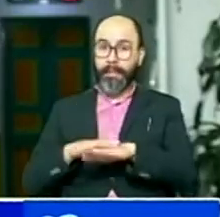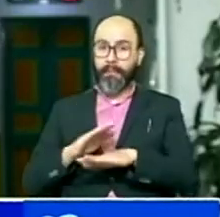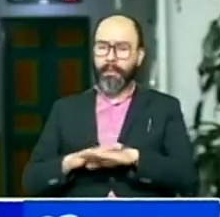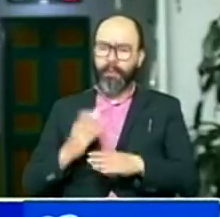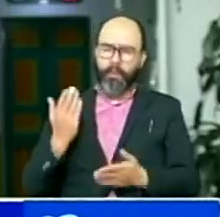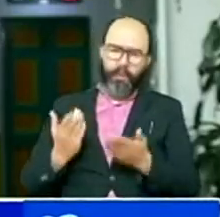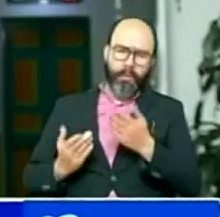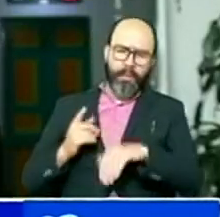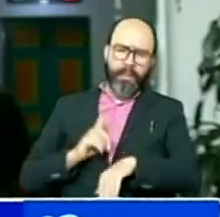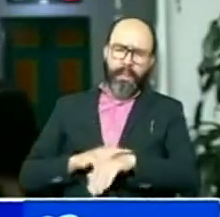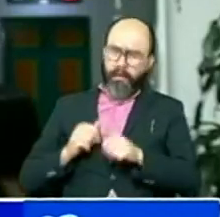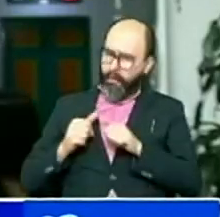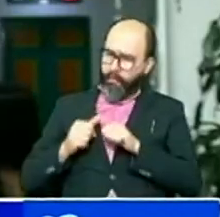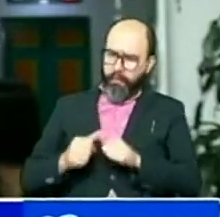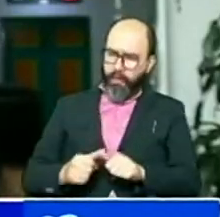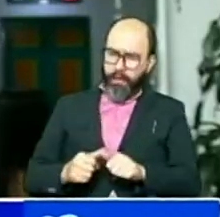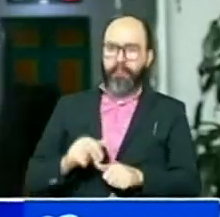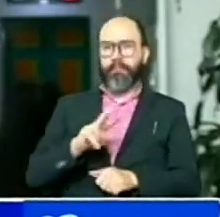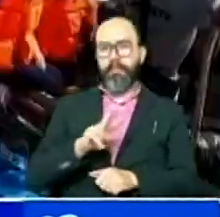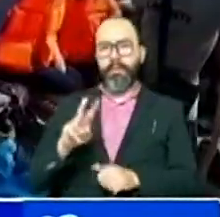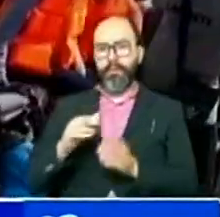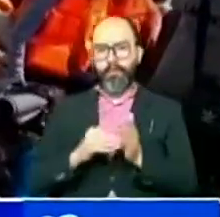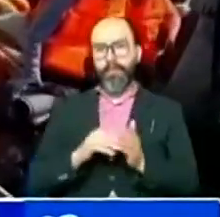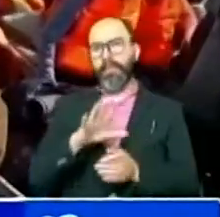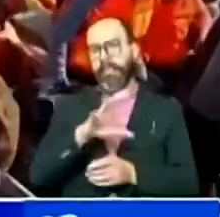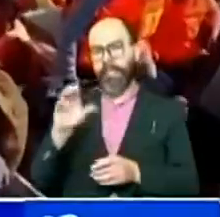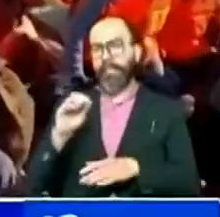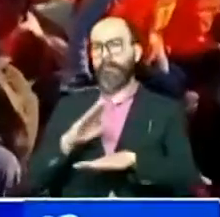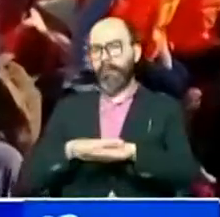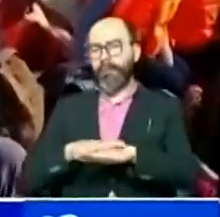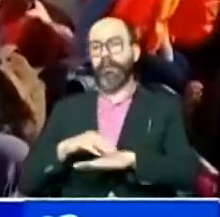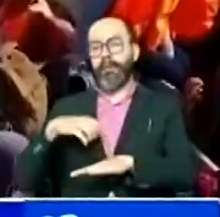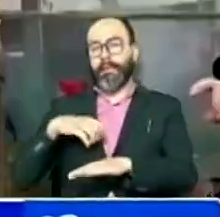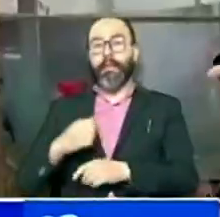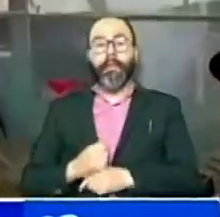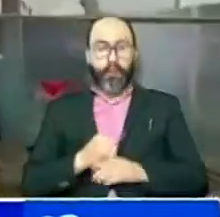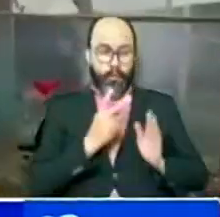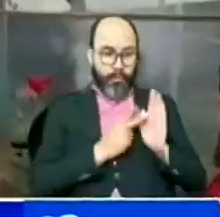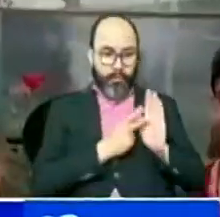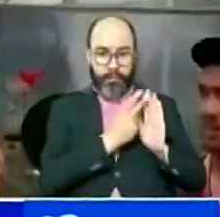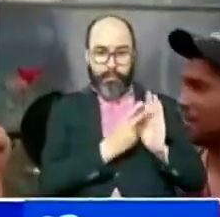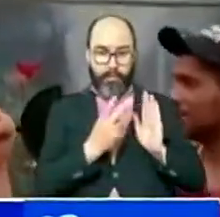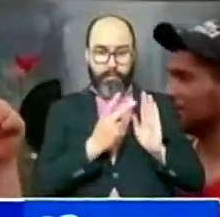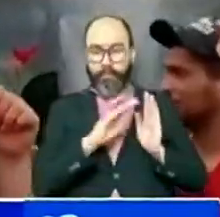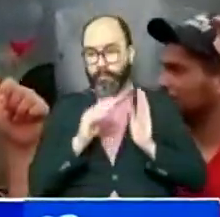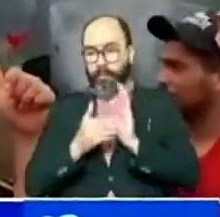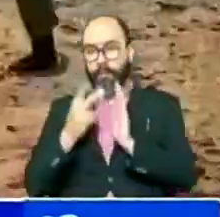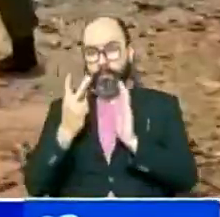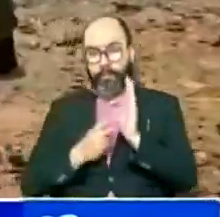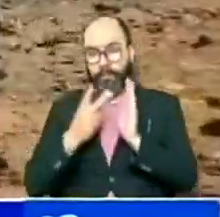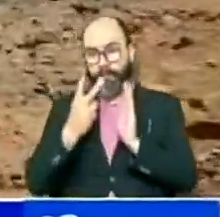de permanencia 22.500 personas. Entre el 2022 y 2023,